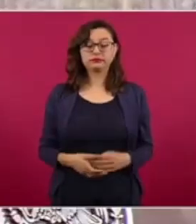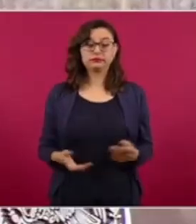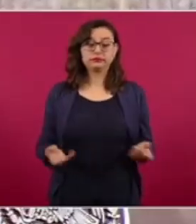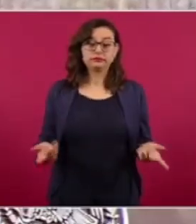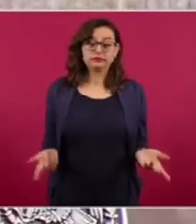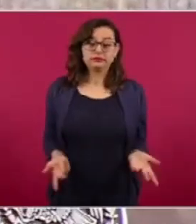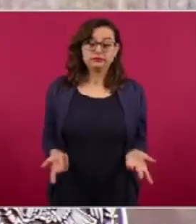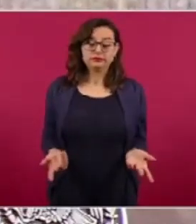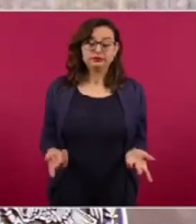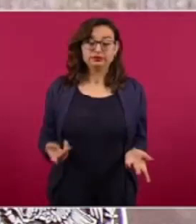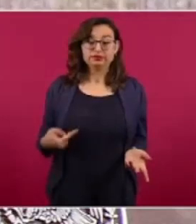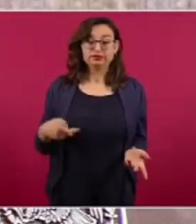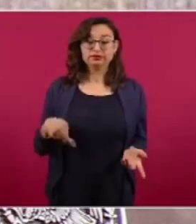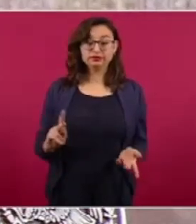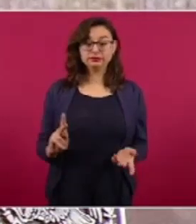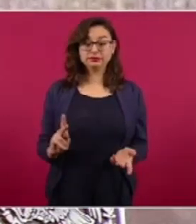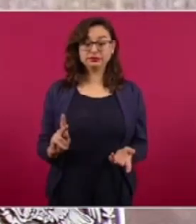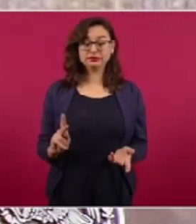dependiendo